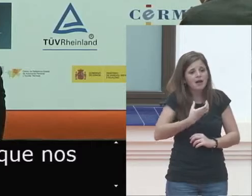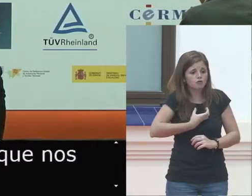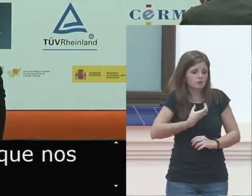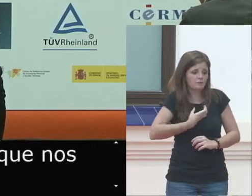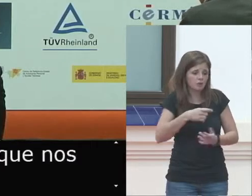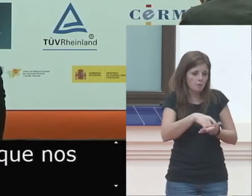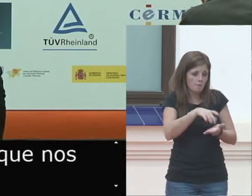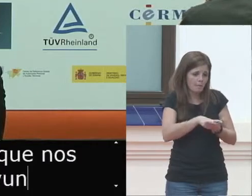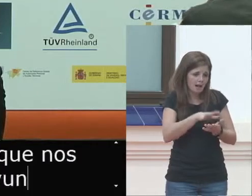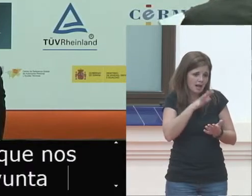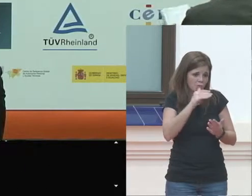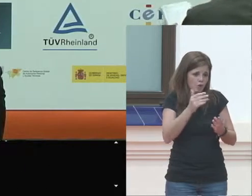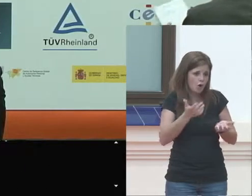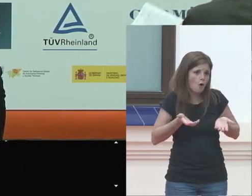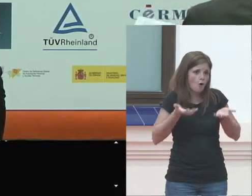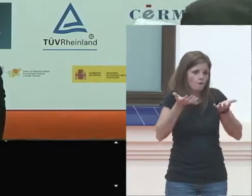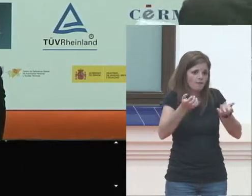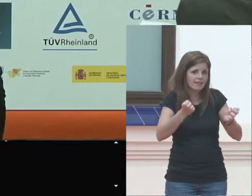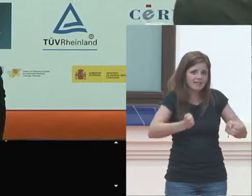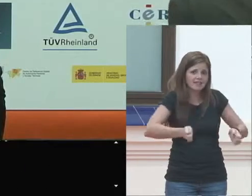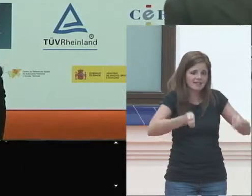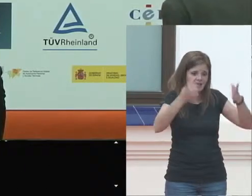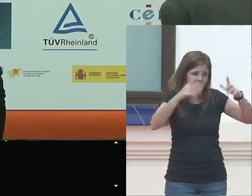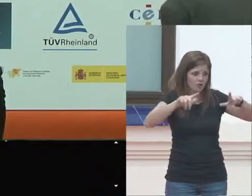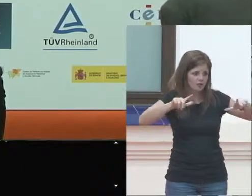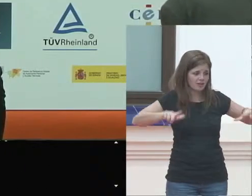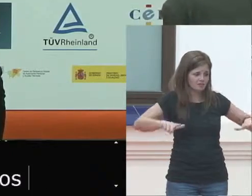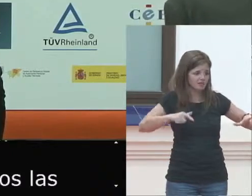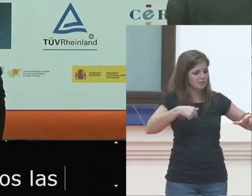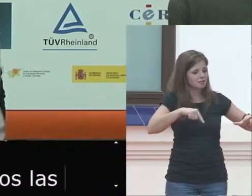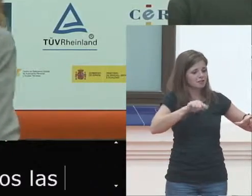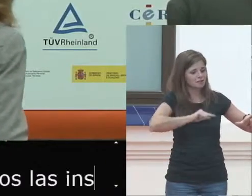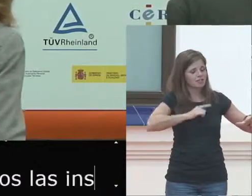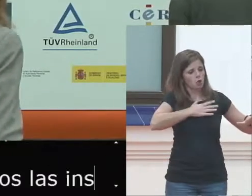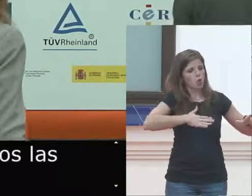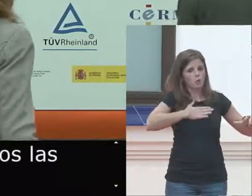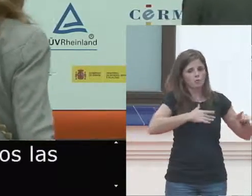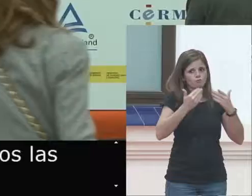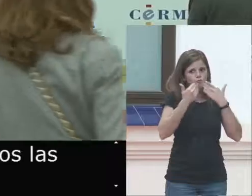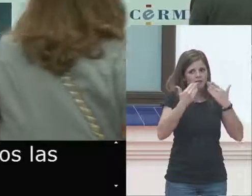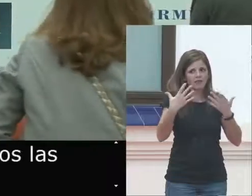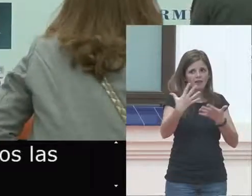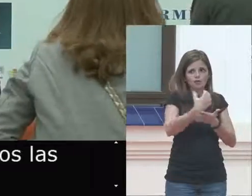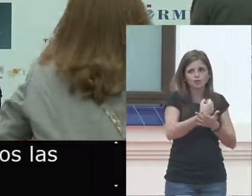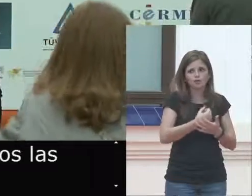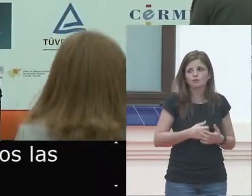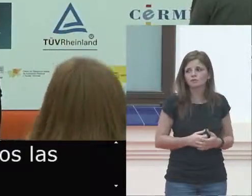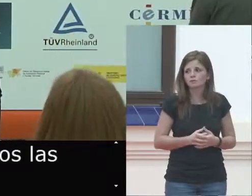brindarnos estas instalaciones donde hemos estado francamente cómodos. Muchas gracias a todos.